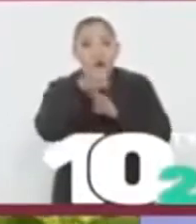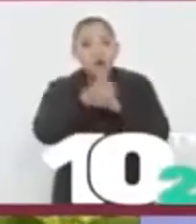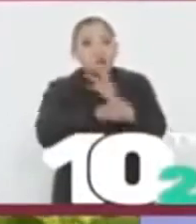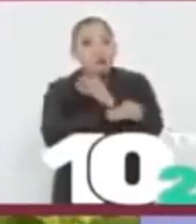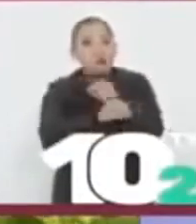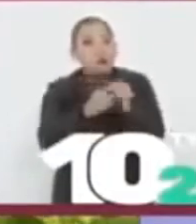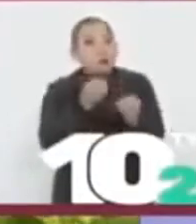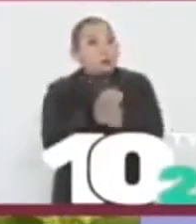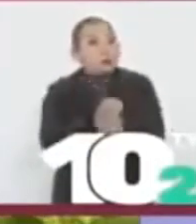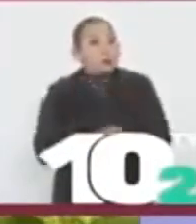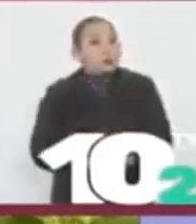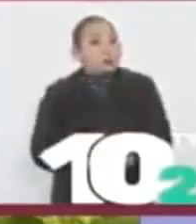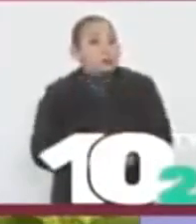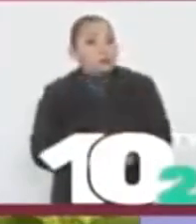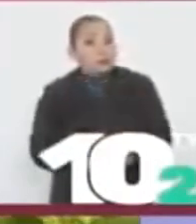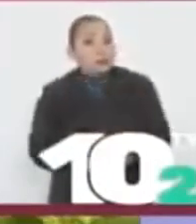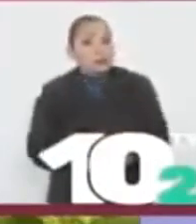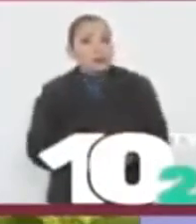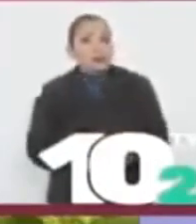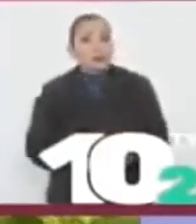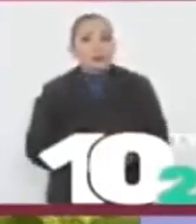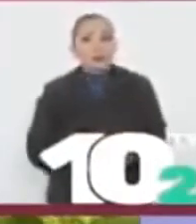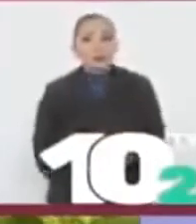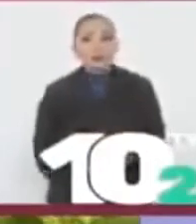medios materiales.